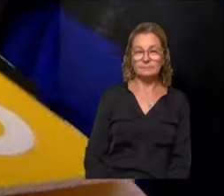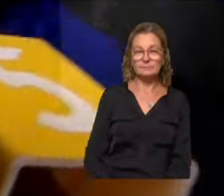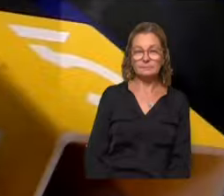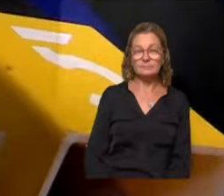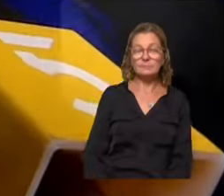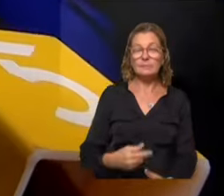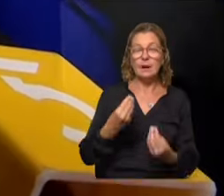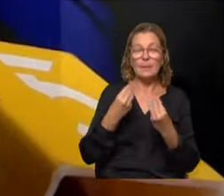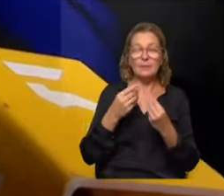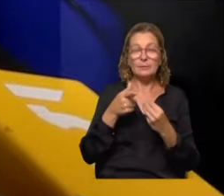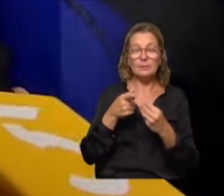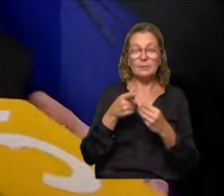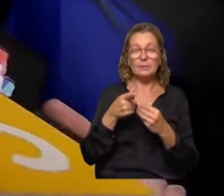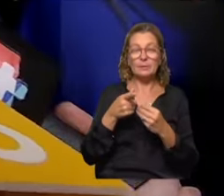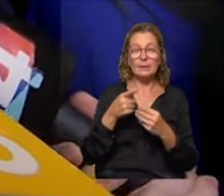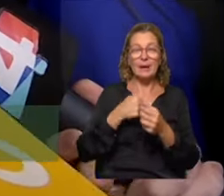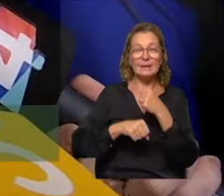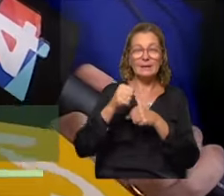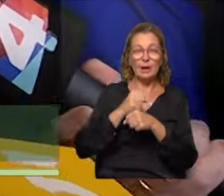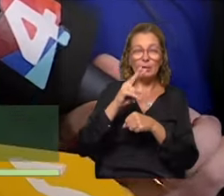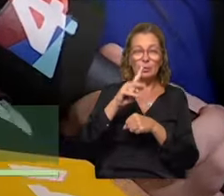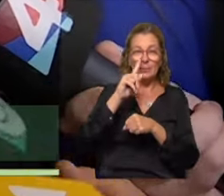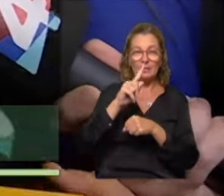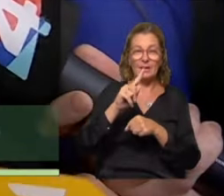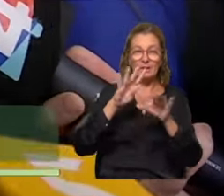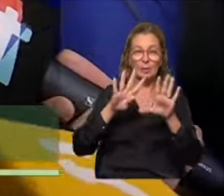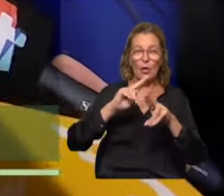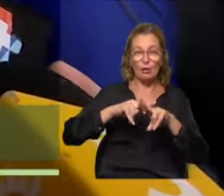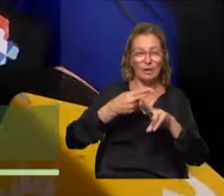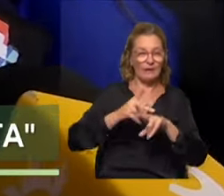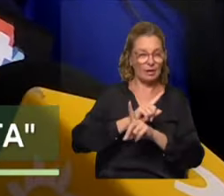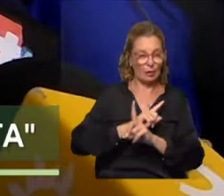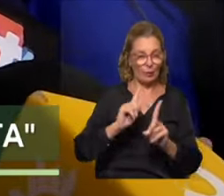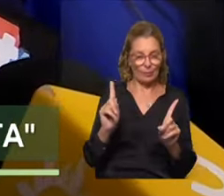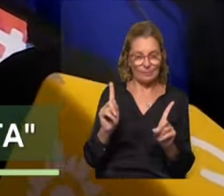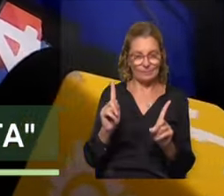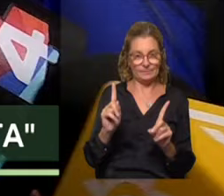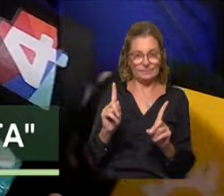Lo que pasó en el 2019 no se puede repetir de vuelta.